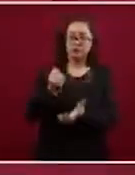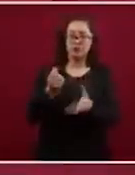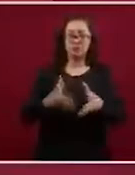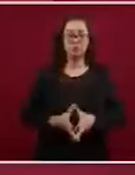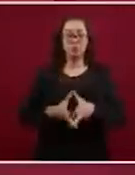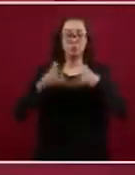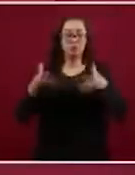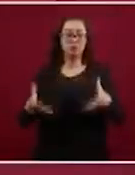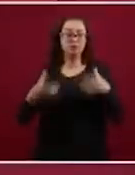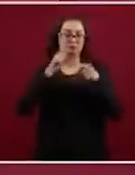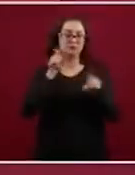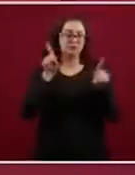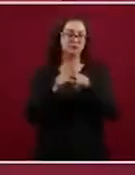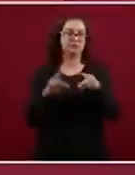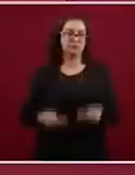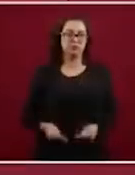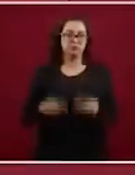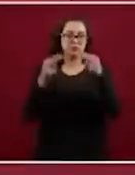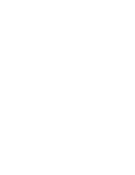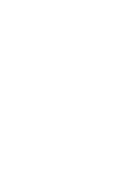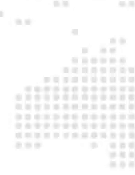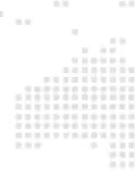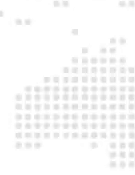y el comercio exterior